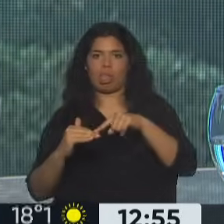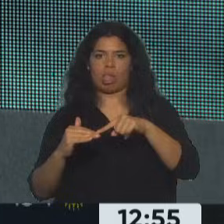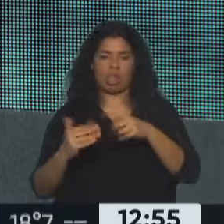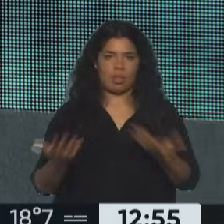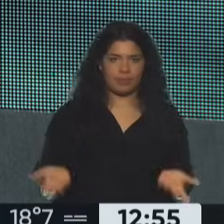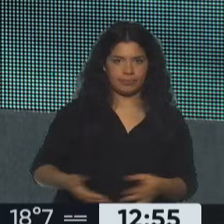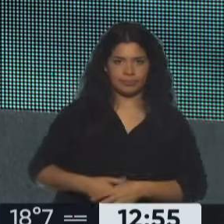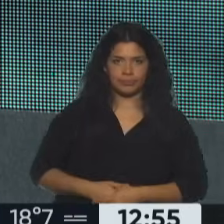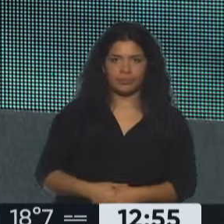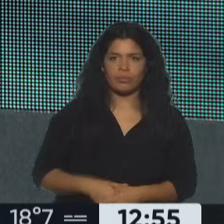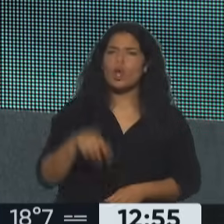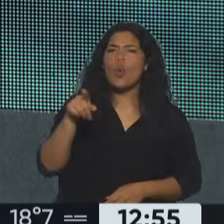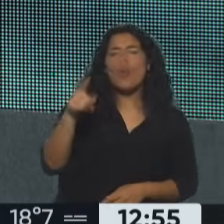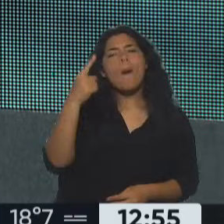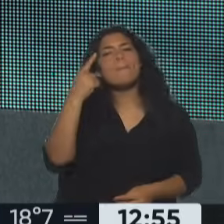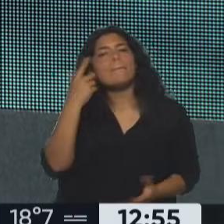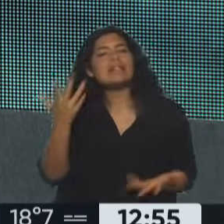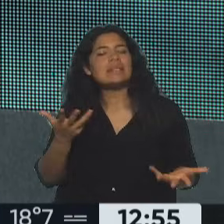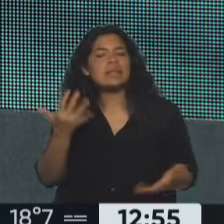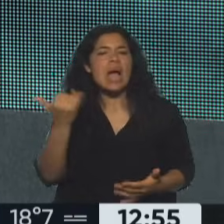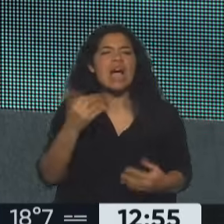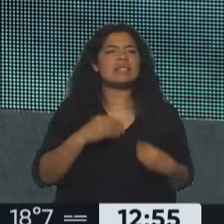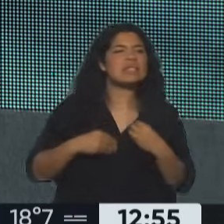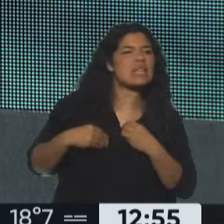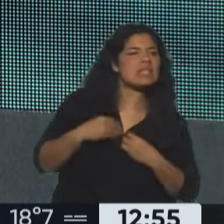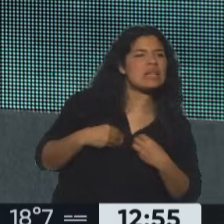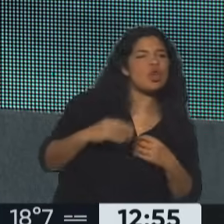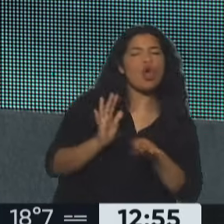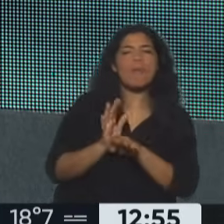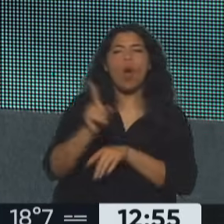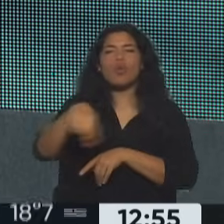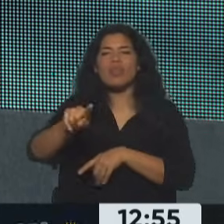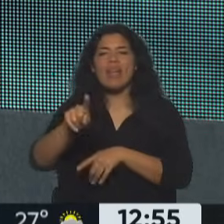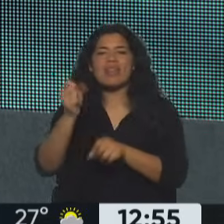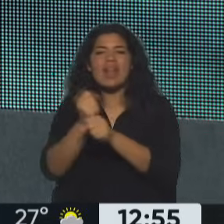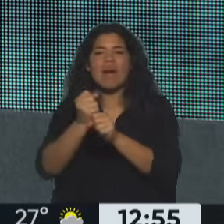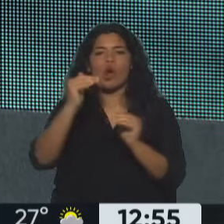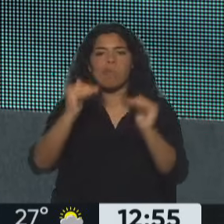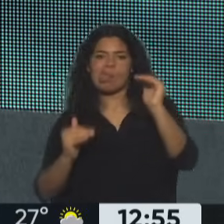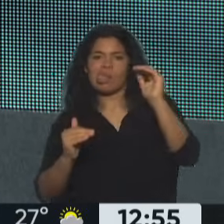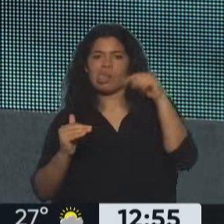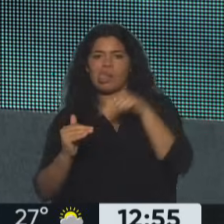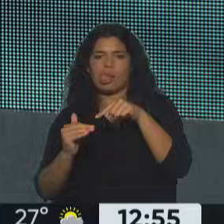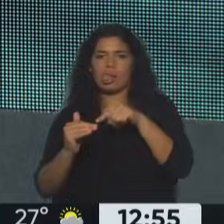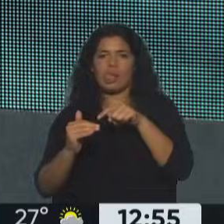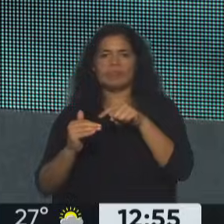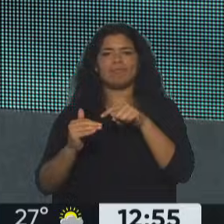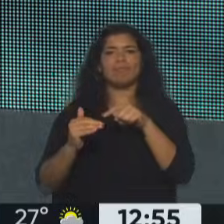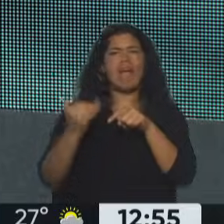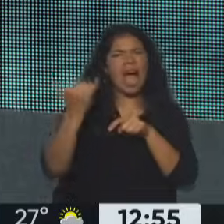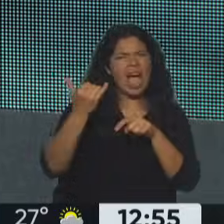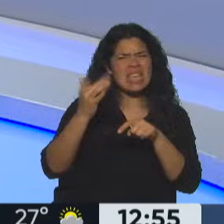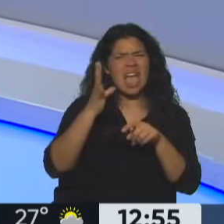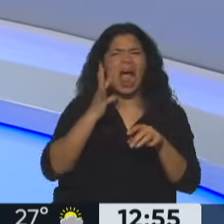en esto que vos decís esta sensación de que son trabajadores de segunda con esta propuesta de Ramiro Amarra que hay alguna conexión